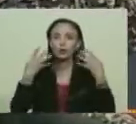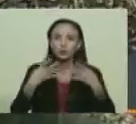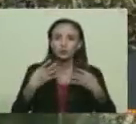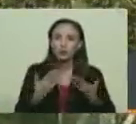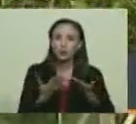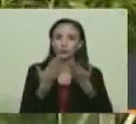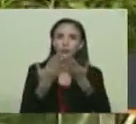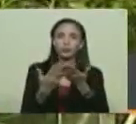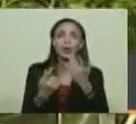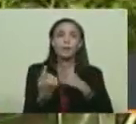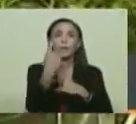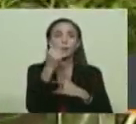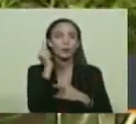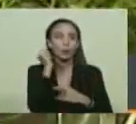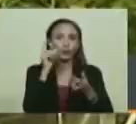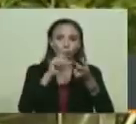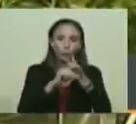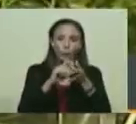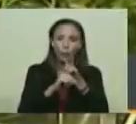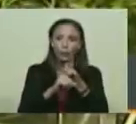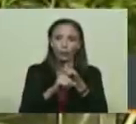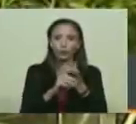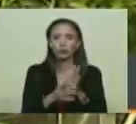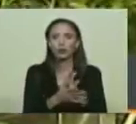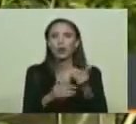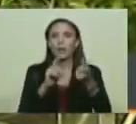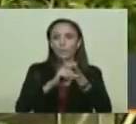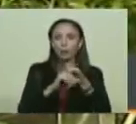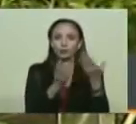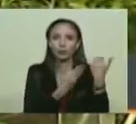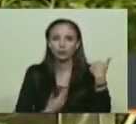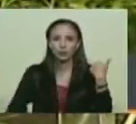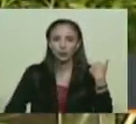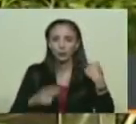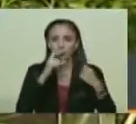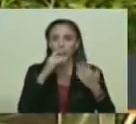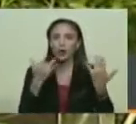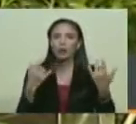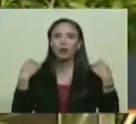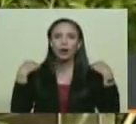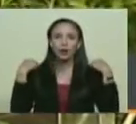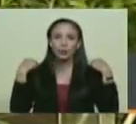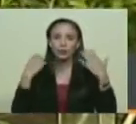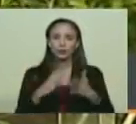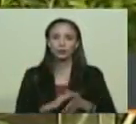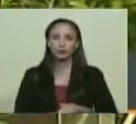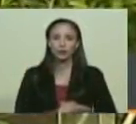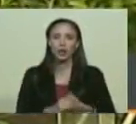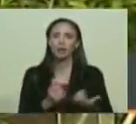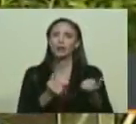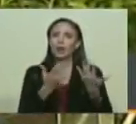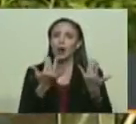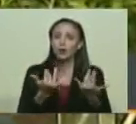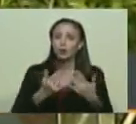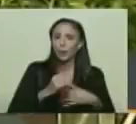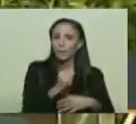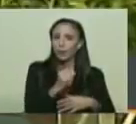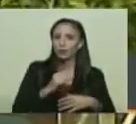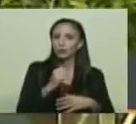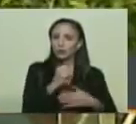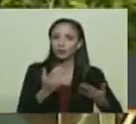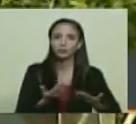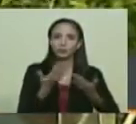primera combatiente de la República Bolivariana de Venezuela, una camiseta de nuestra querida Policía Nacional